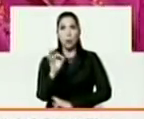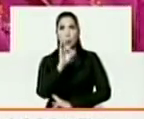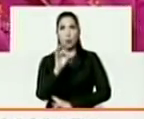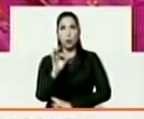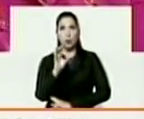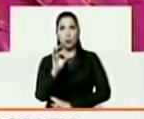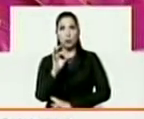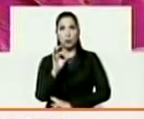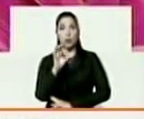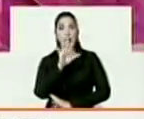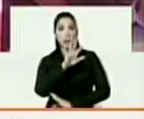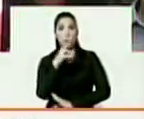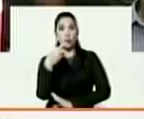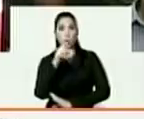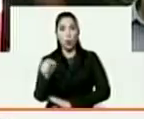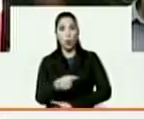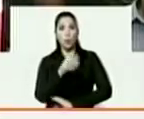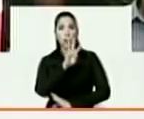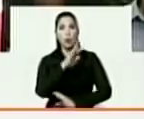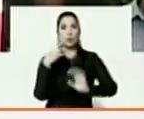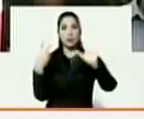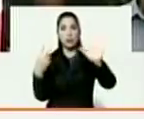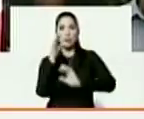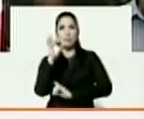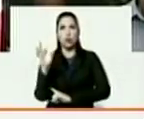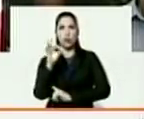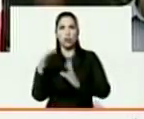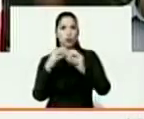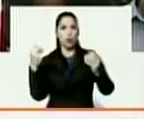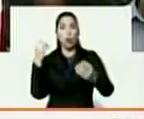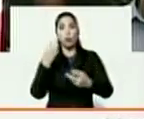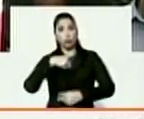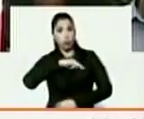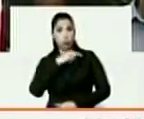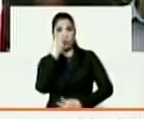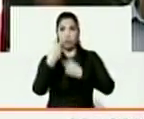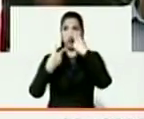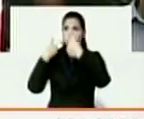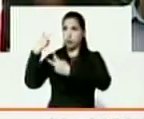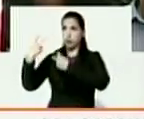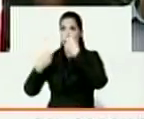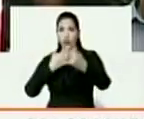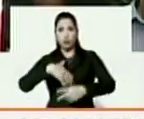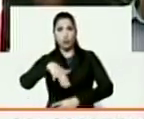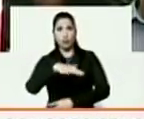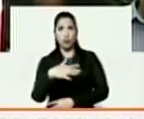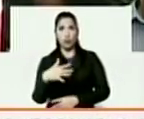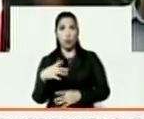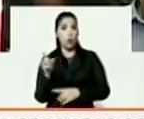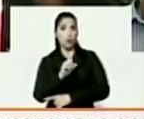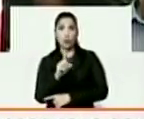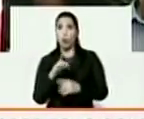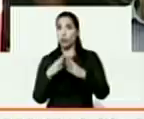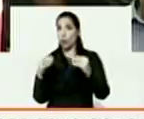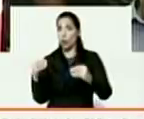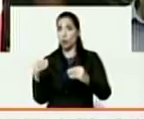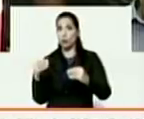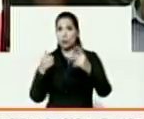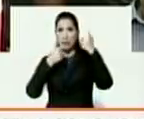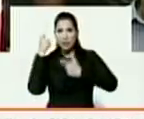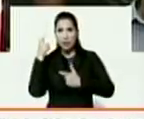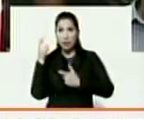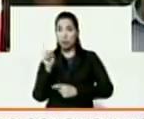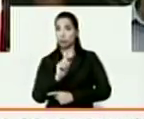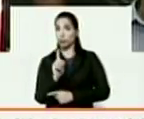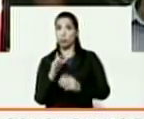47 por ciento de todo el resto nos hemos visitado o tocado su puerto no todos son chavistas no todos son